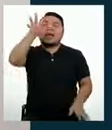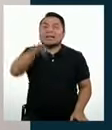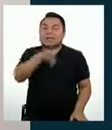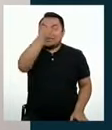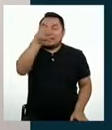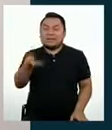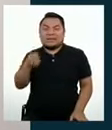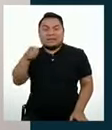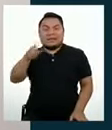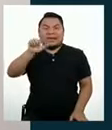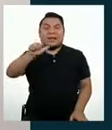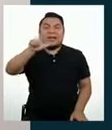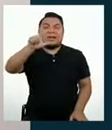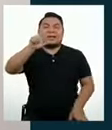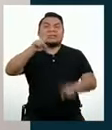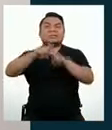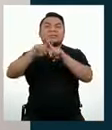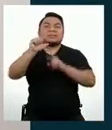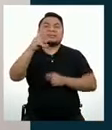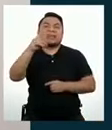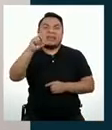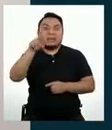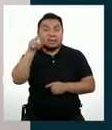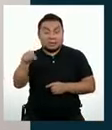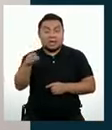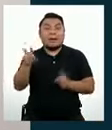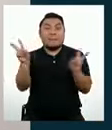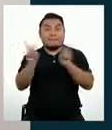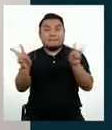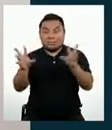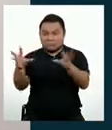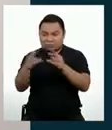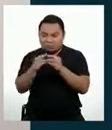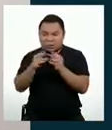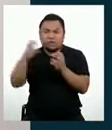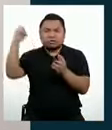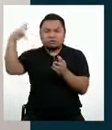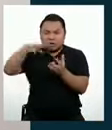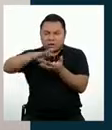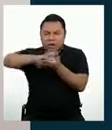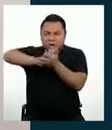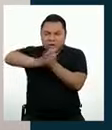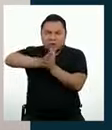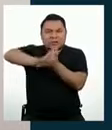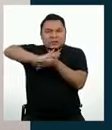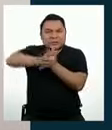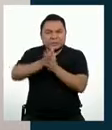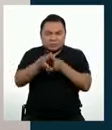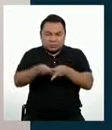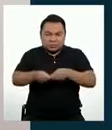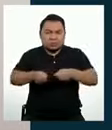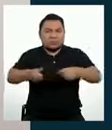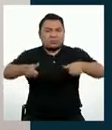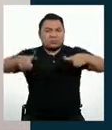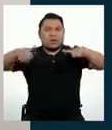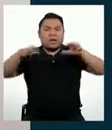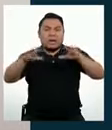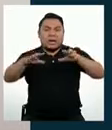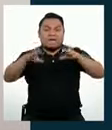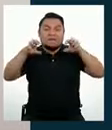Era derivado de un vegetal que al calentarse se podía moldear y mantenía esa forma cuando se